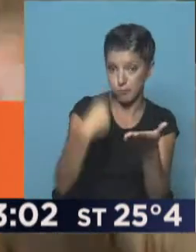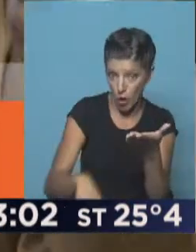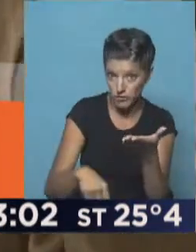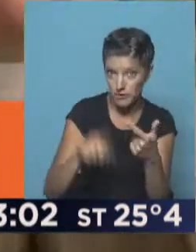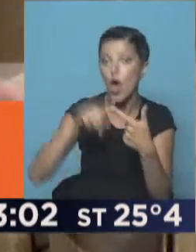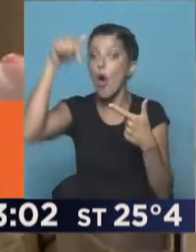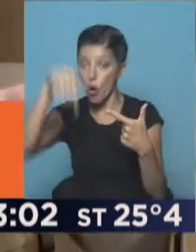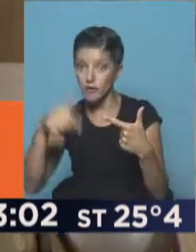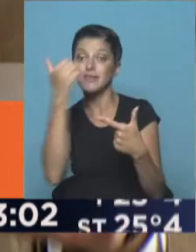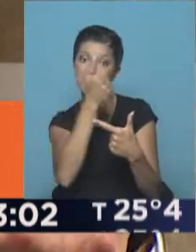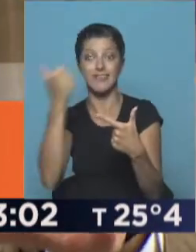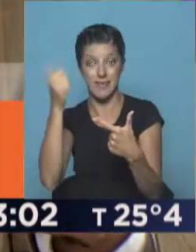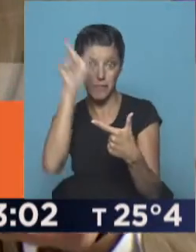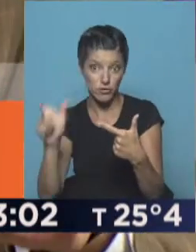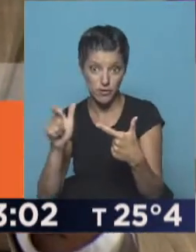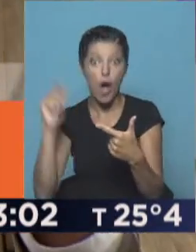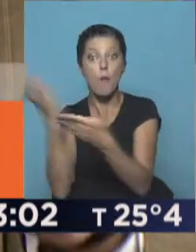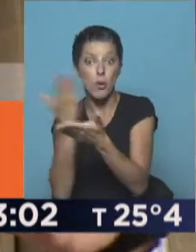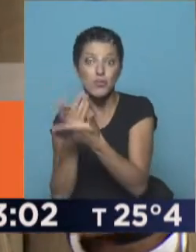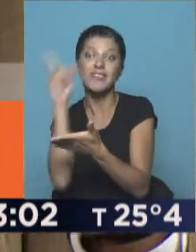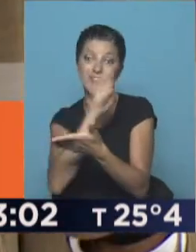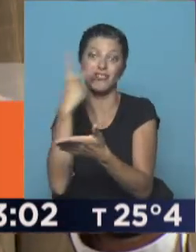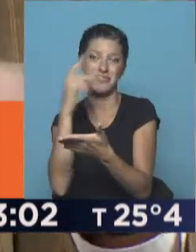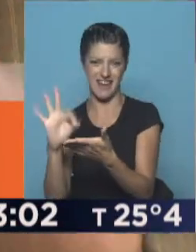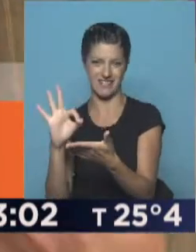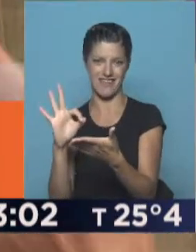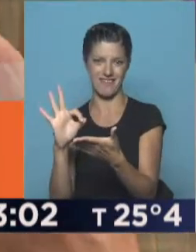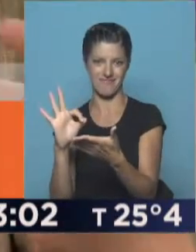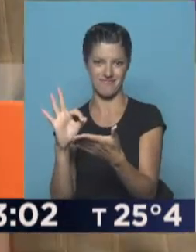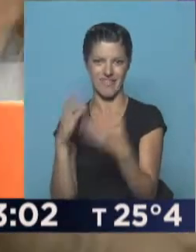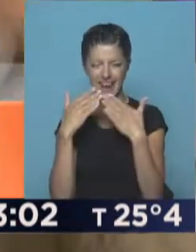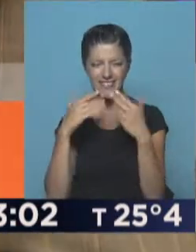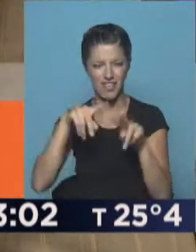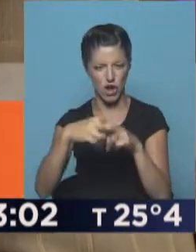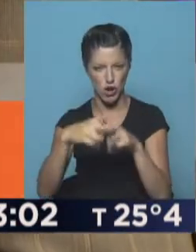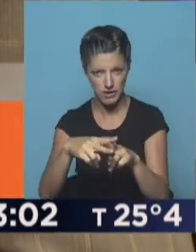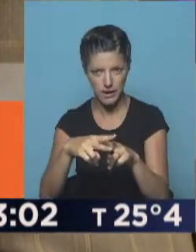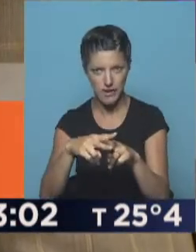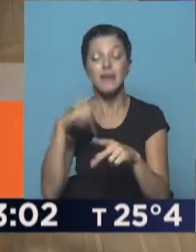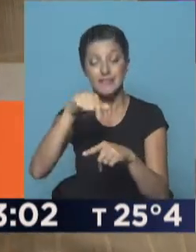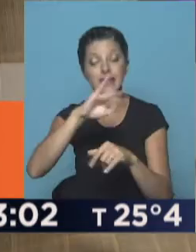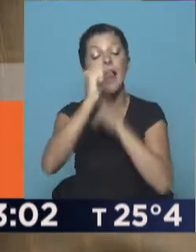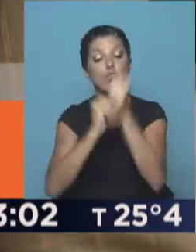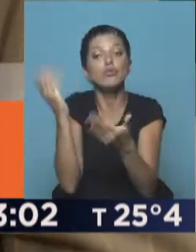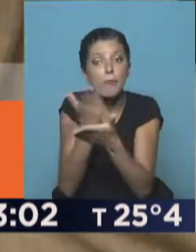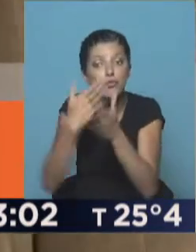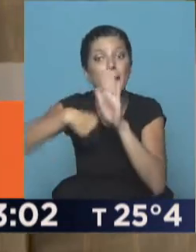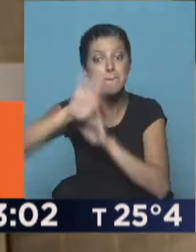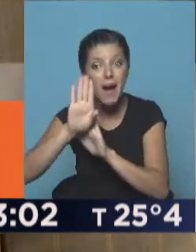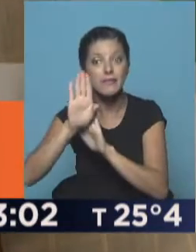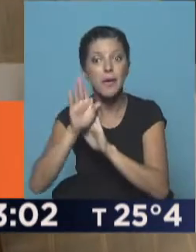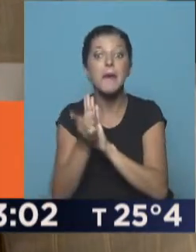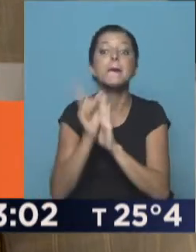hoy tenés que 66 tipos producen 130 unidades de producto. O sea, produce mucho más la industria americana, pero lo